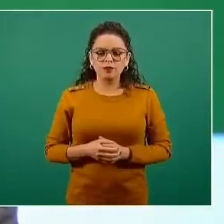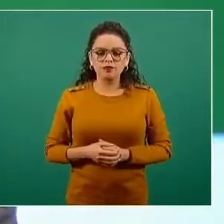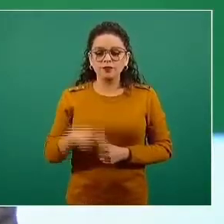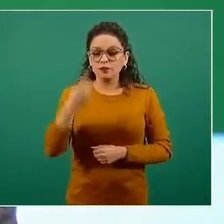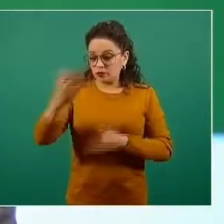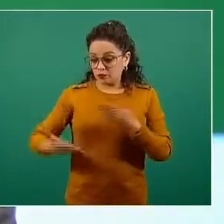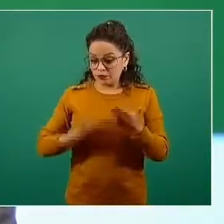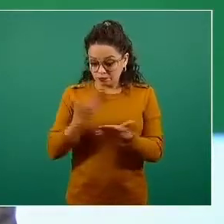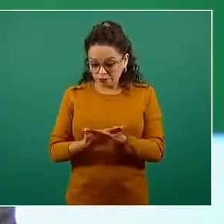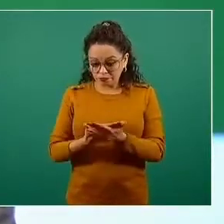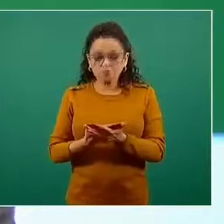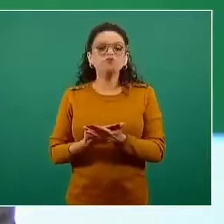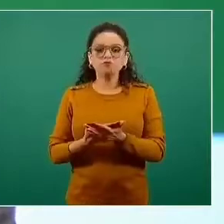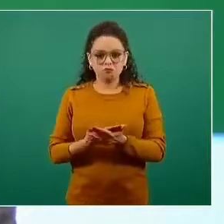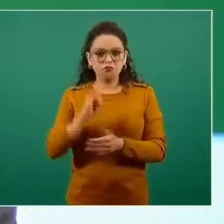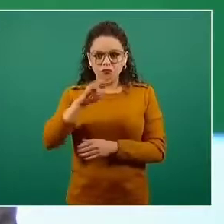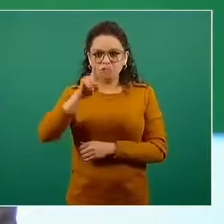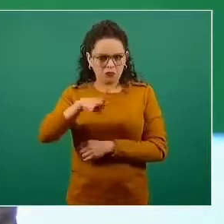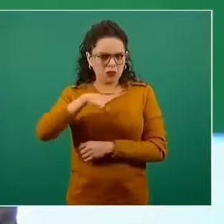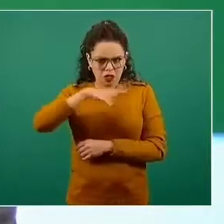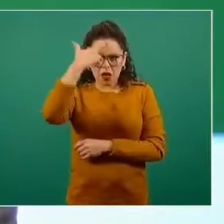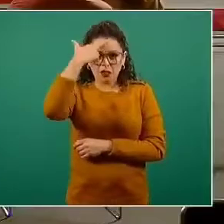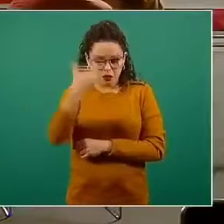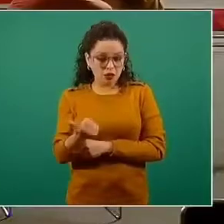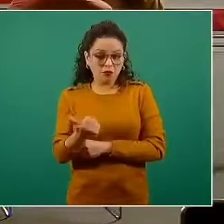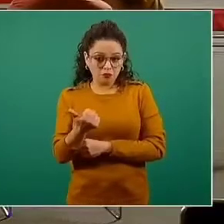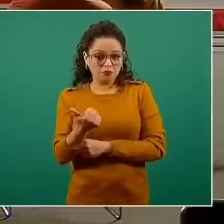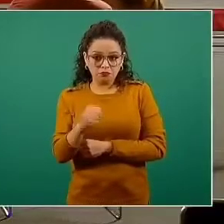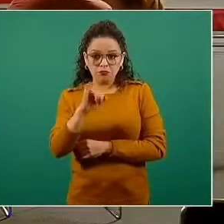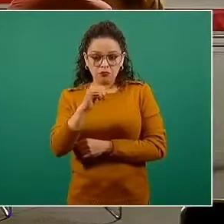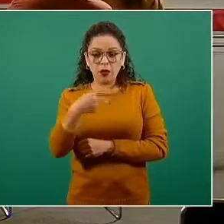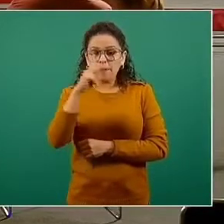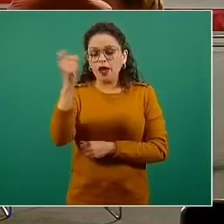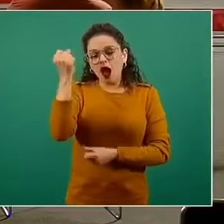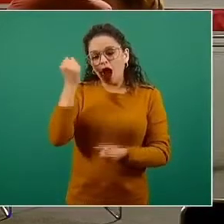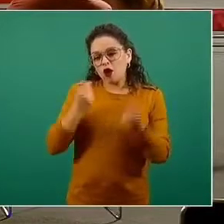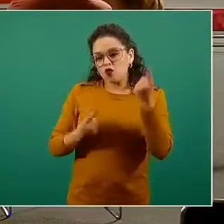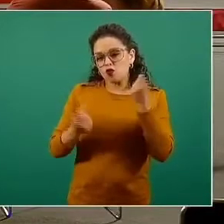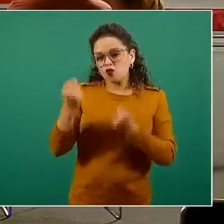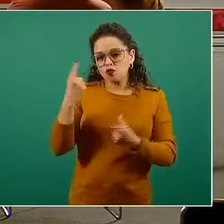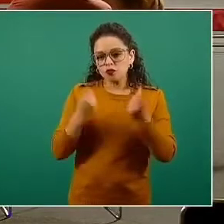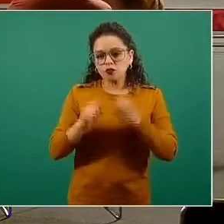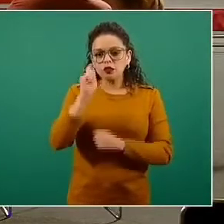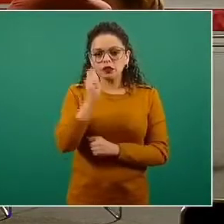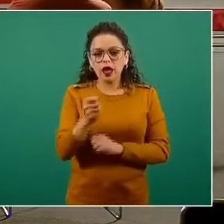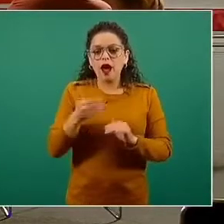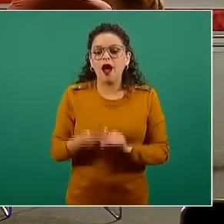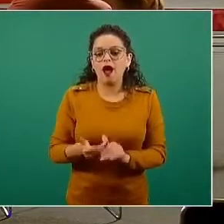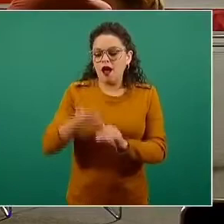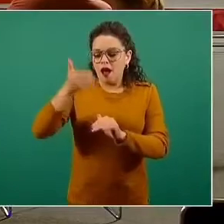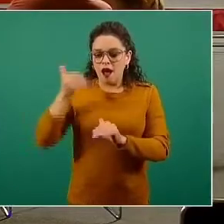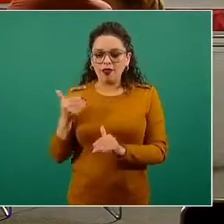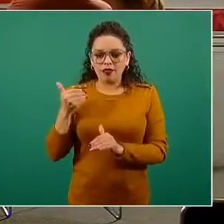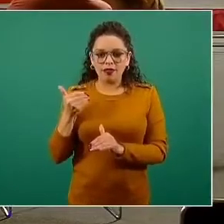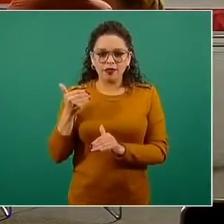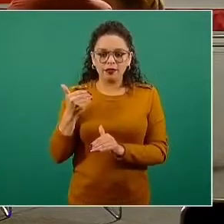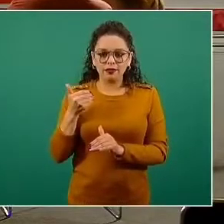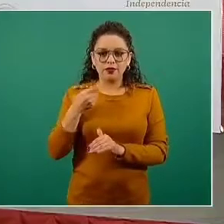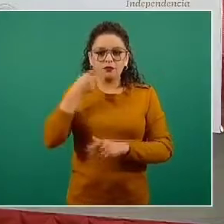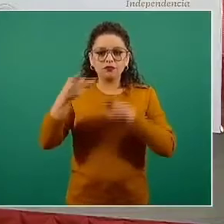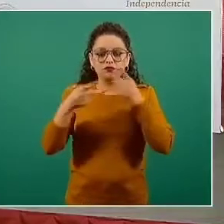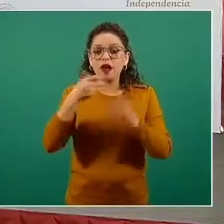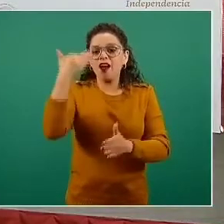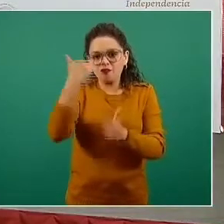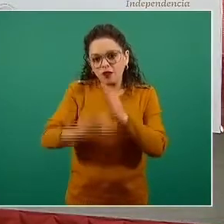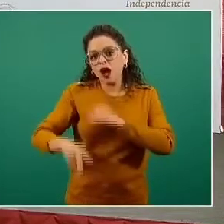parece científicamente razonable, sin embargo, algunos de los supuestos parecen anticiparse a la realidad y no están